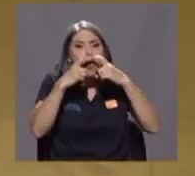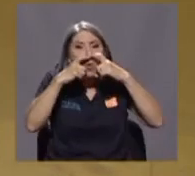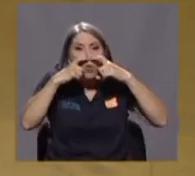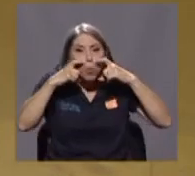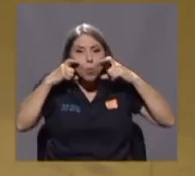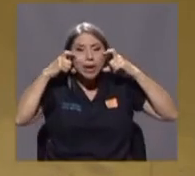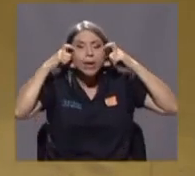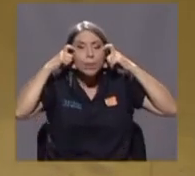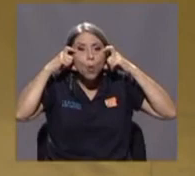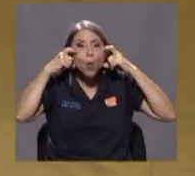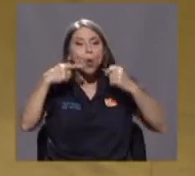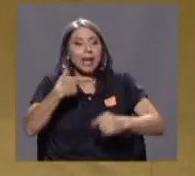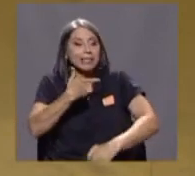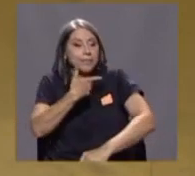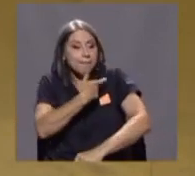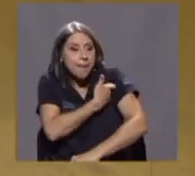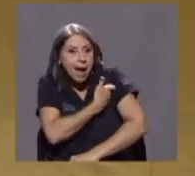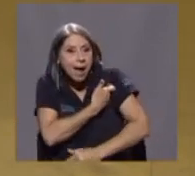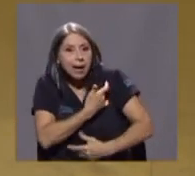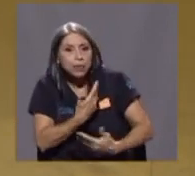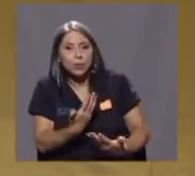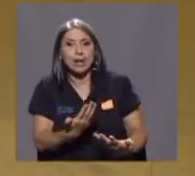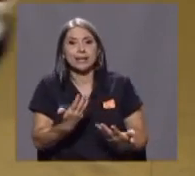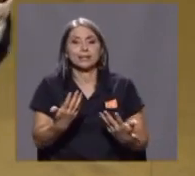cubrebocas, vacunación,